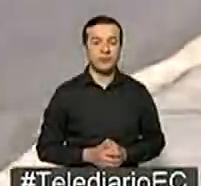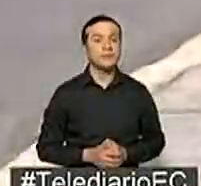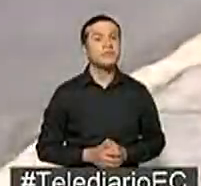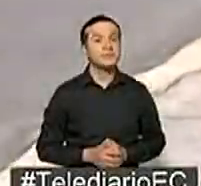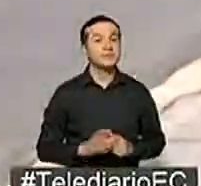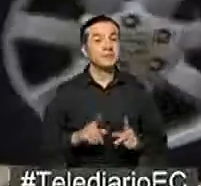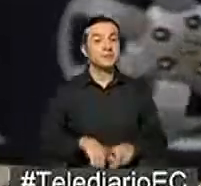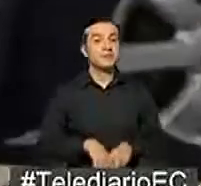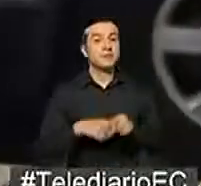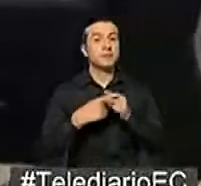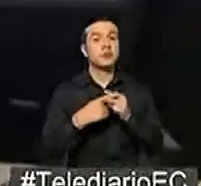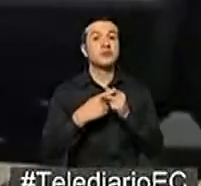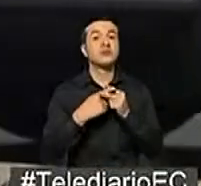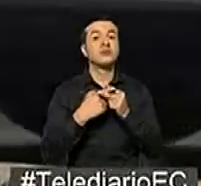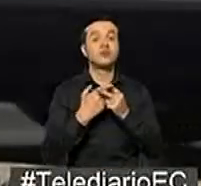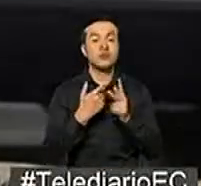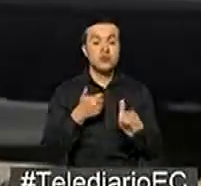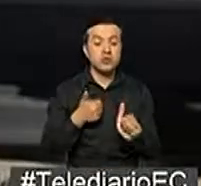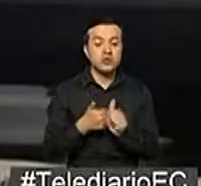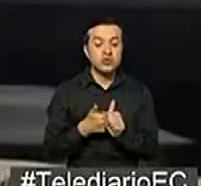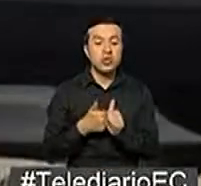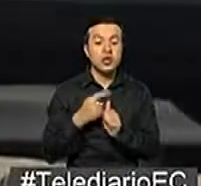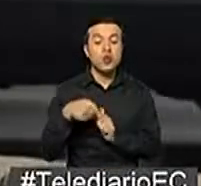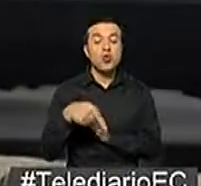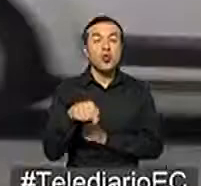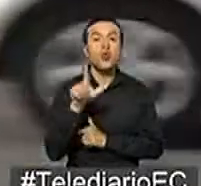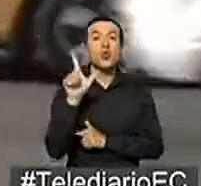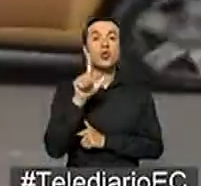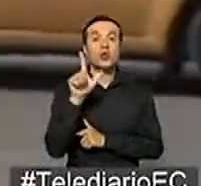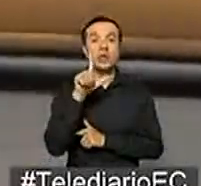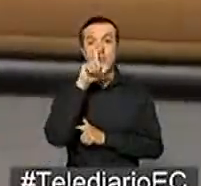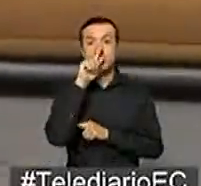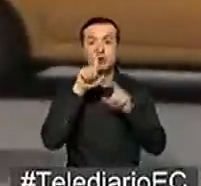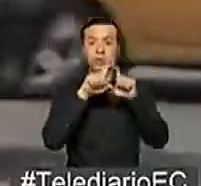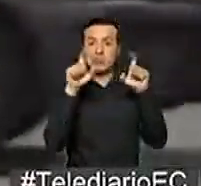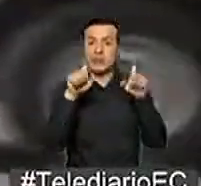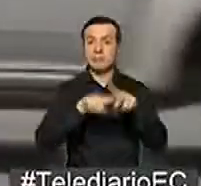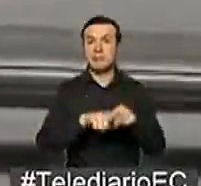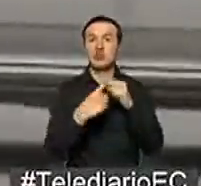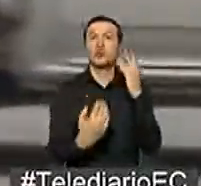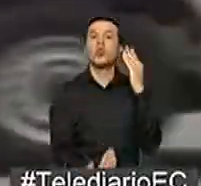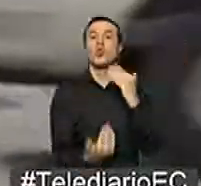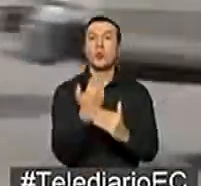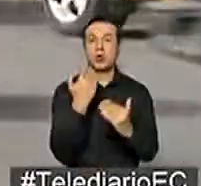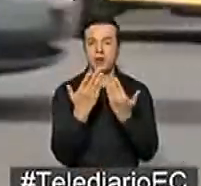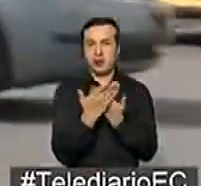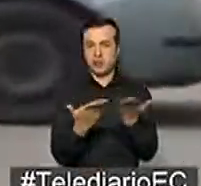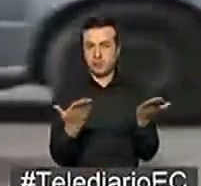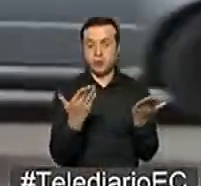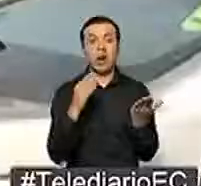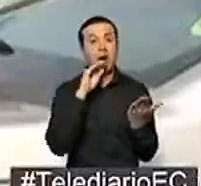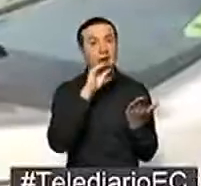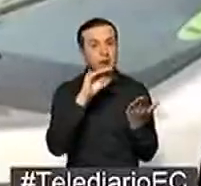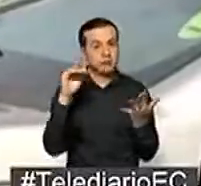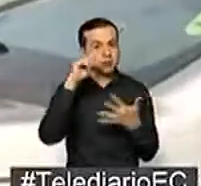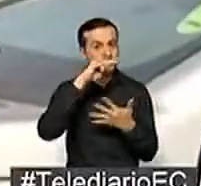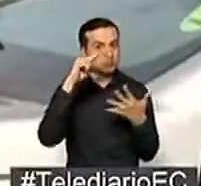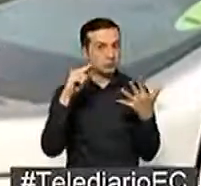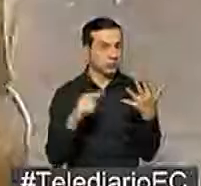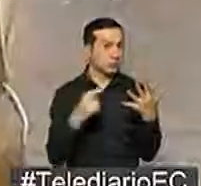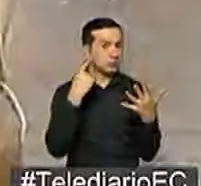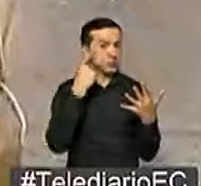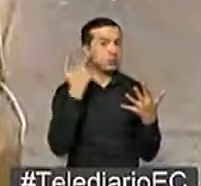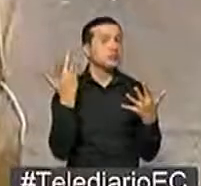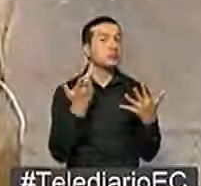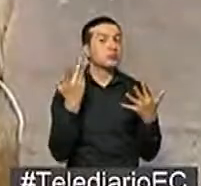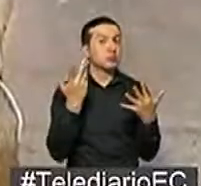Comenzó la cuenta regresiva para la aplicación del programa Hoy No Circula en Quito. Les daremos los datos que necesitan saber